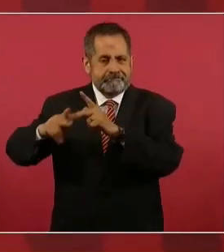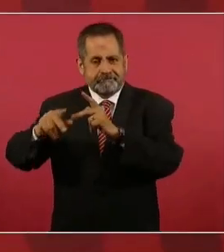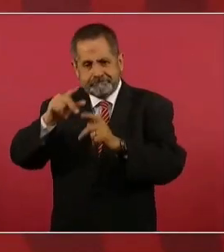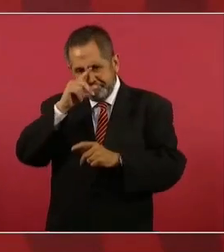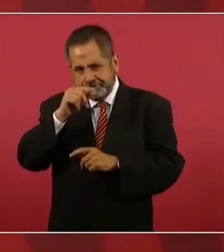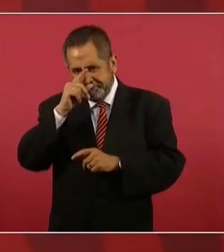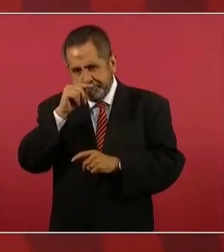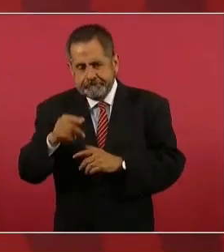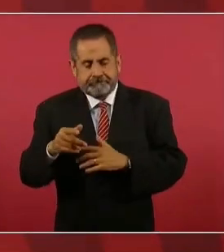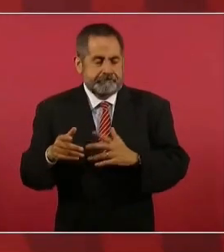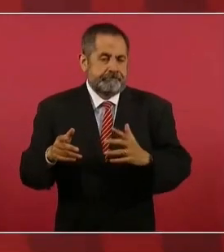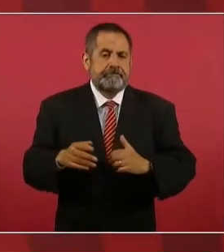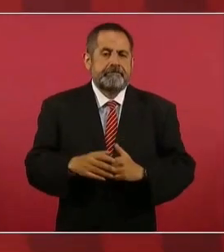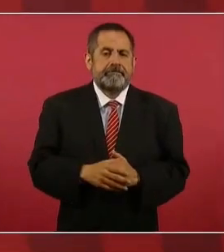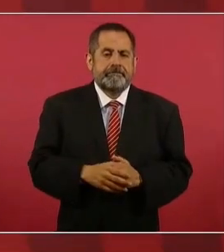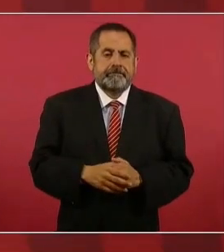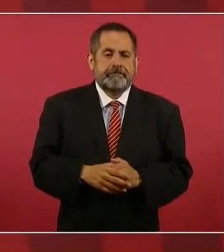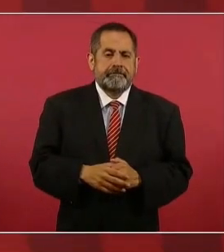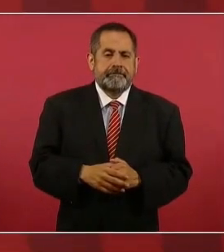Se